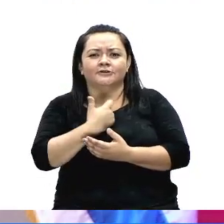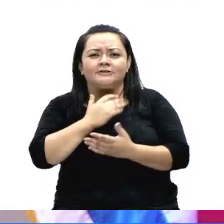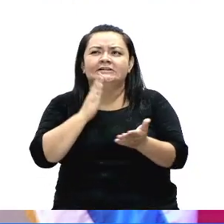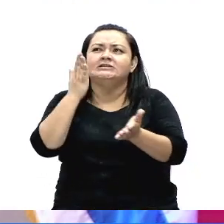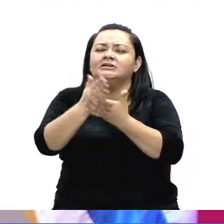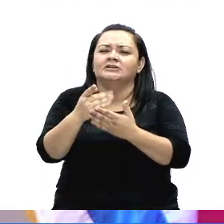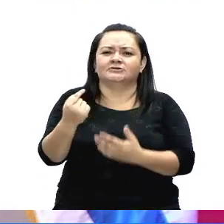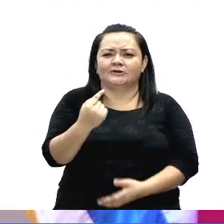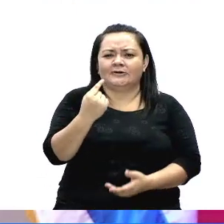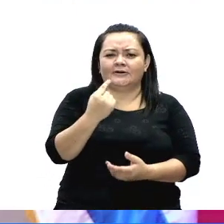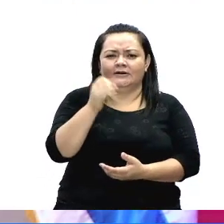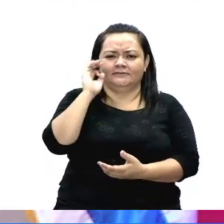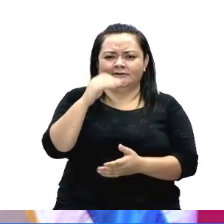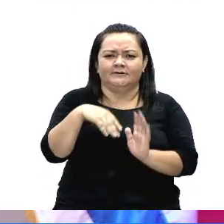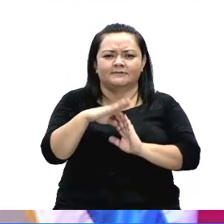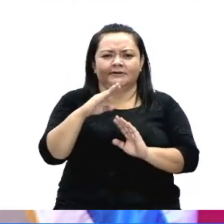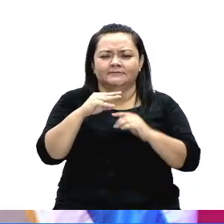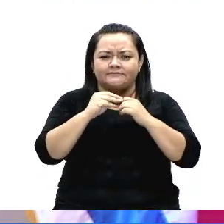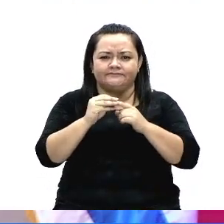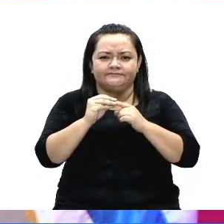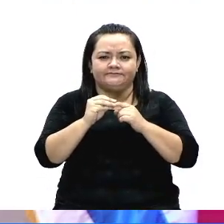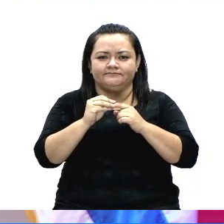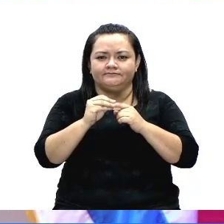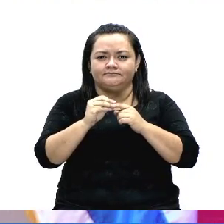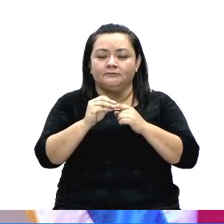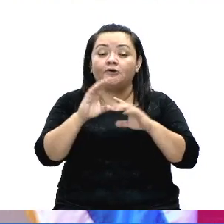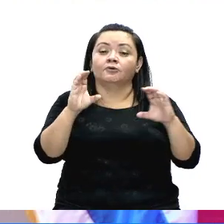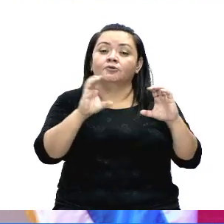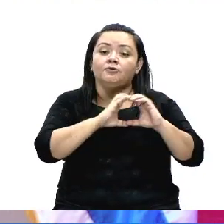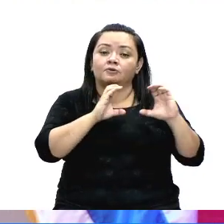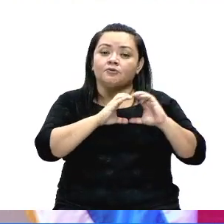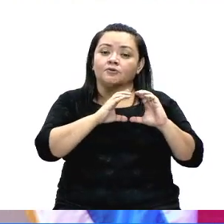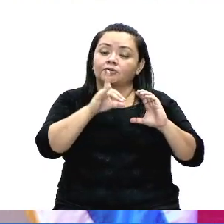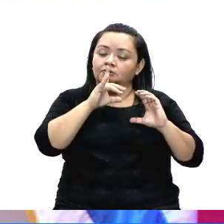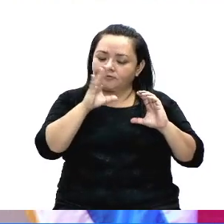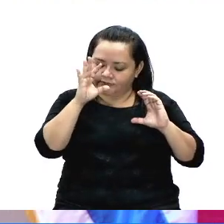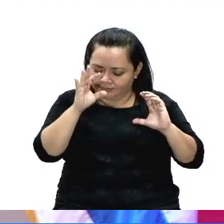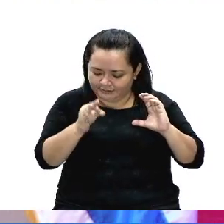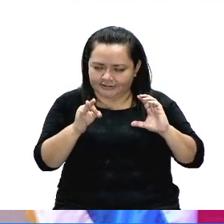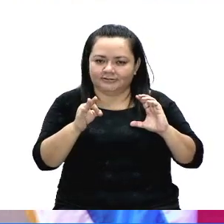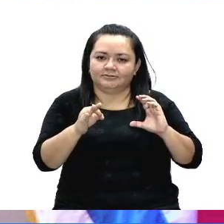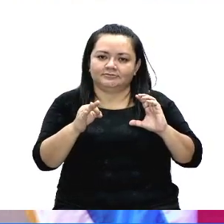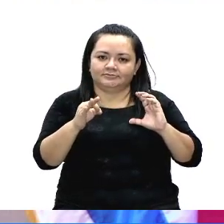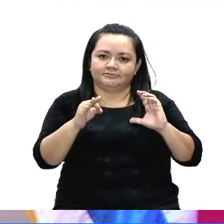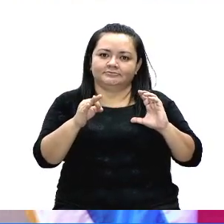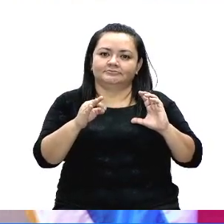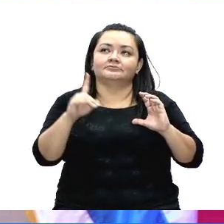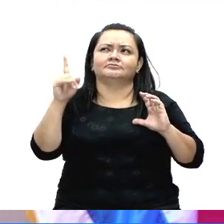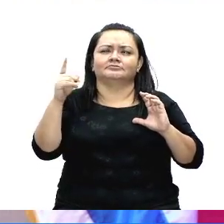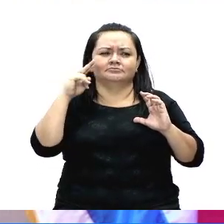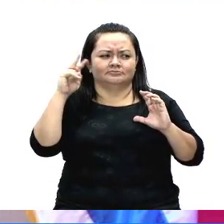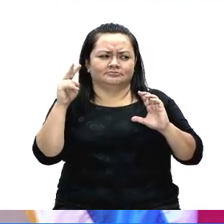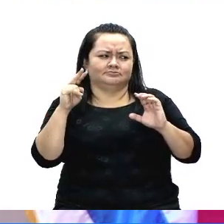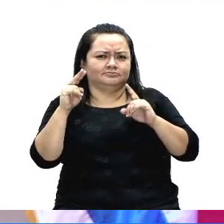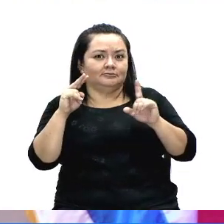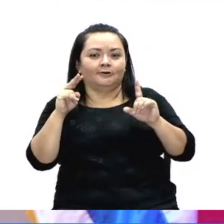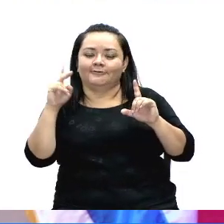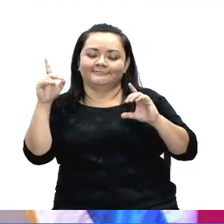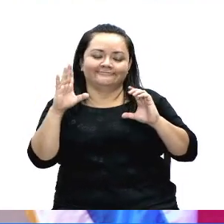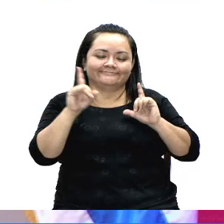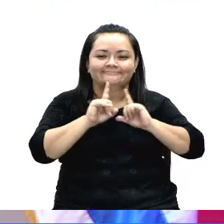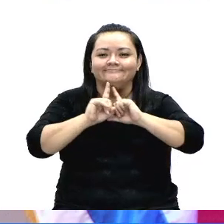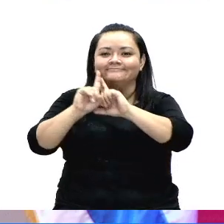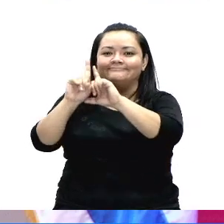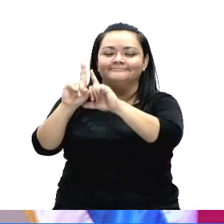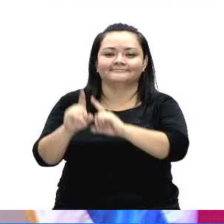son las personas más consagradas un corazón contrito y humillado dios no lo desprecia mi hermano